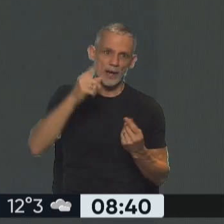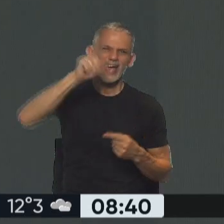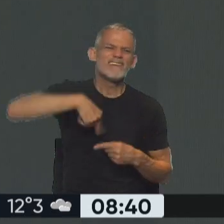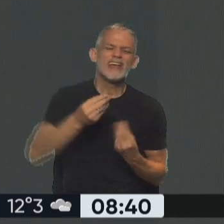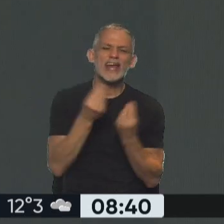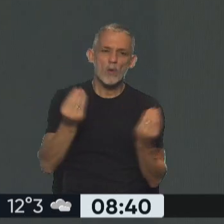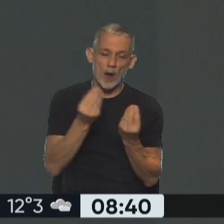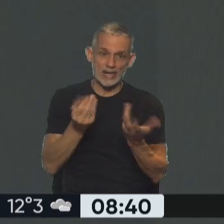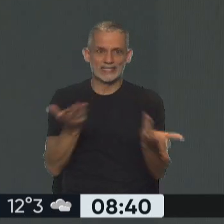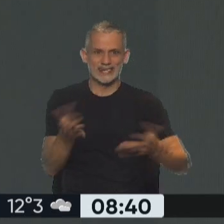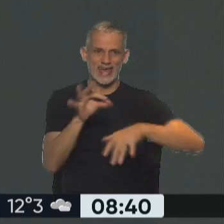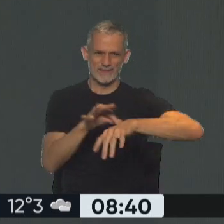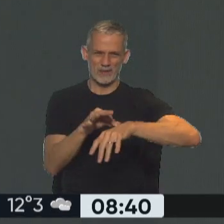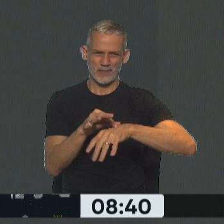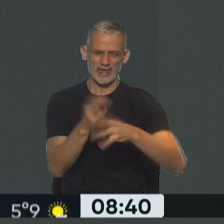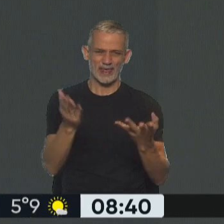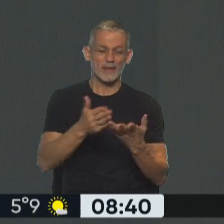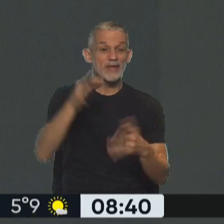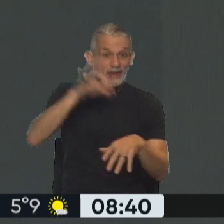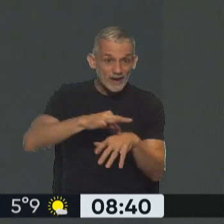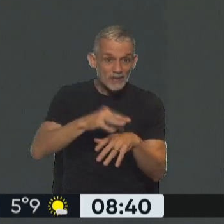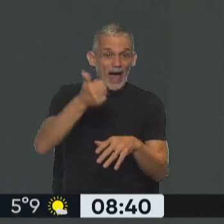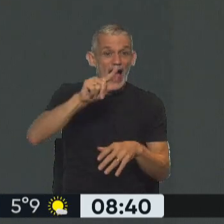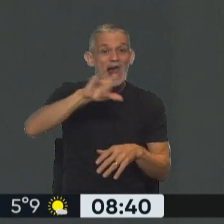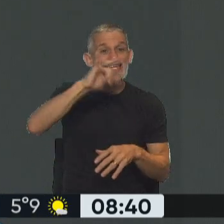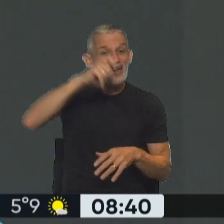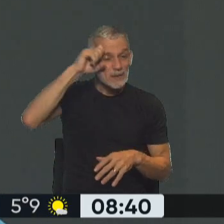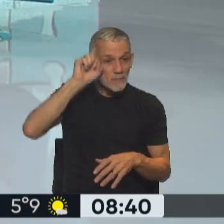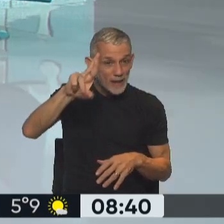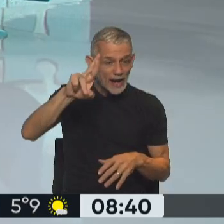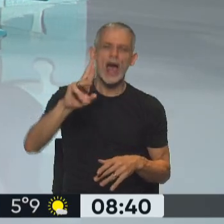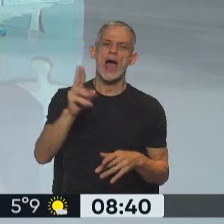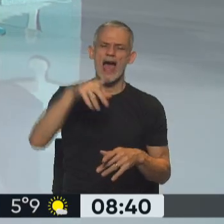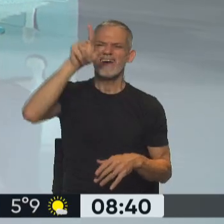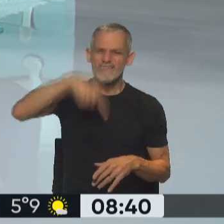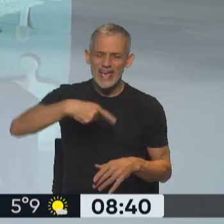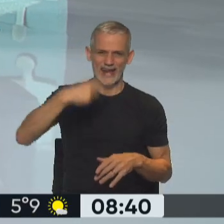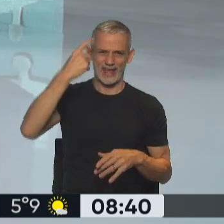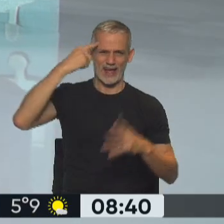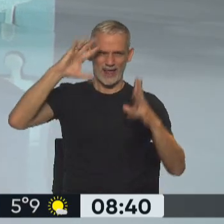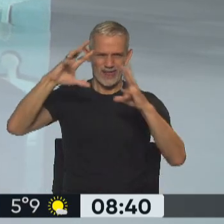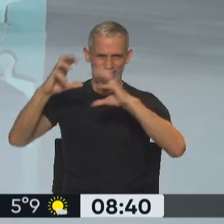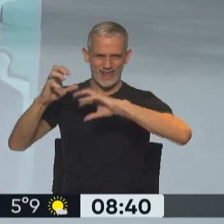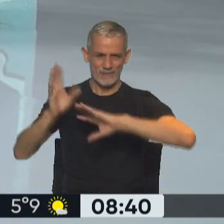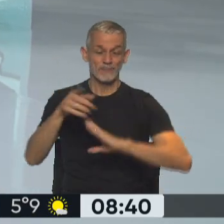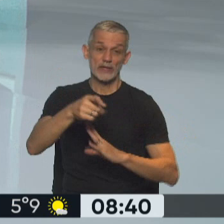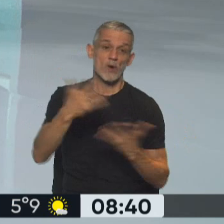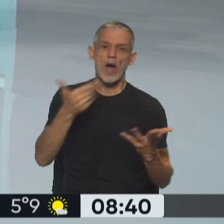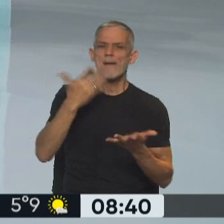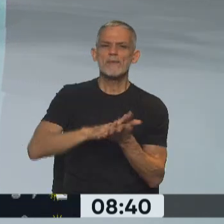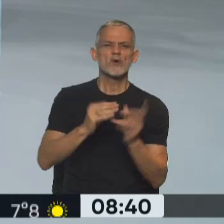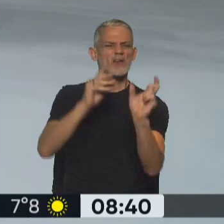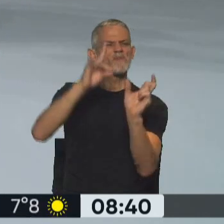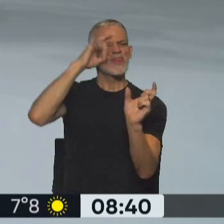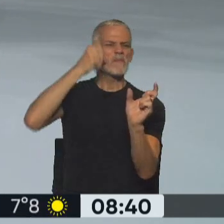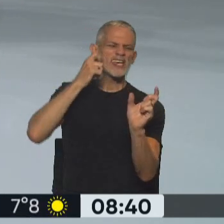demencia. Es decir, la enfermedad de Alzheimer es la principal causa de demencia. Hoy, en general, no hablamos más de